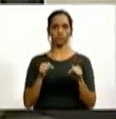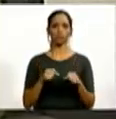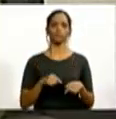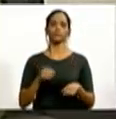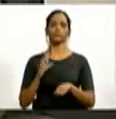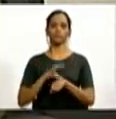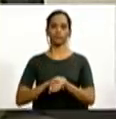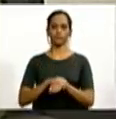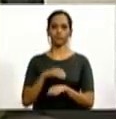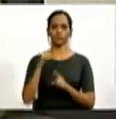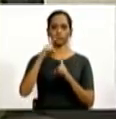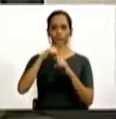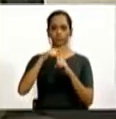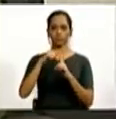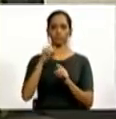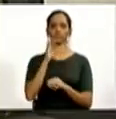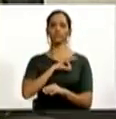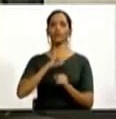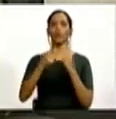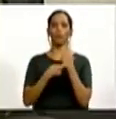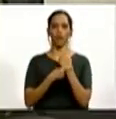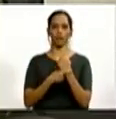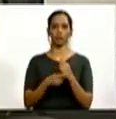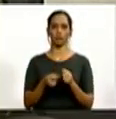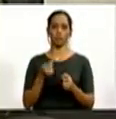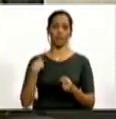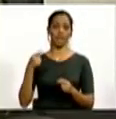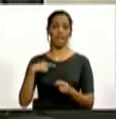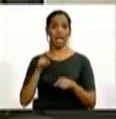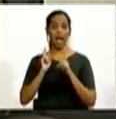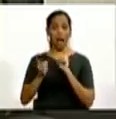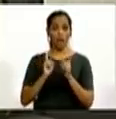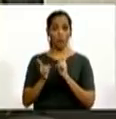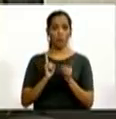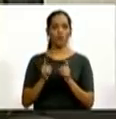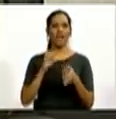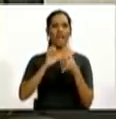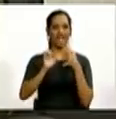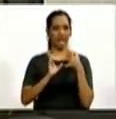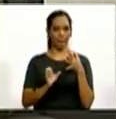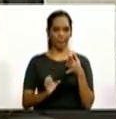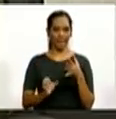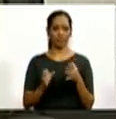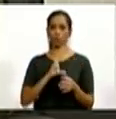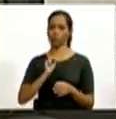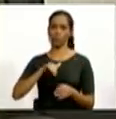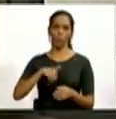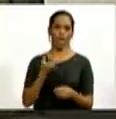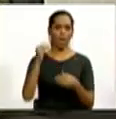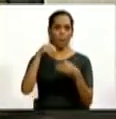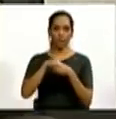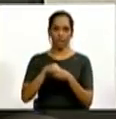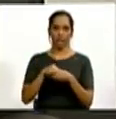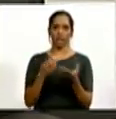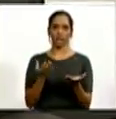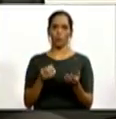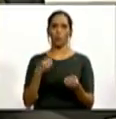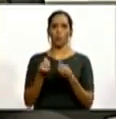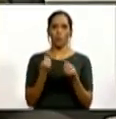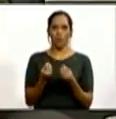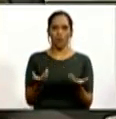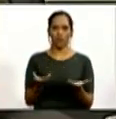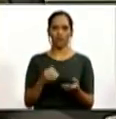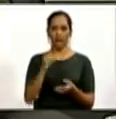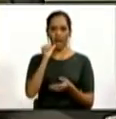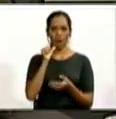señor Juan. Sí. Porque bueno, portaba algunos elementos que lo cual, explosivo. No se puede montar. De hecho, no te deja montar ni siquiera un perolito